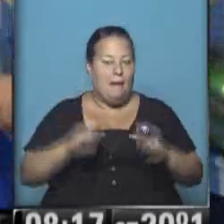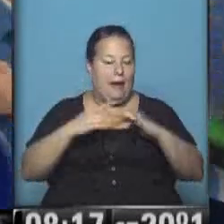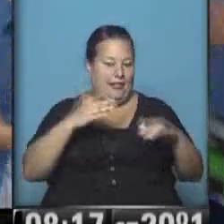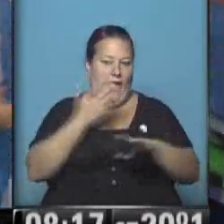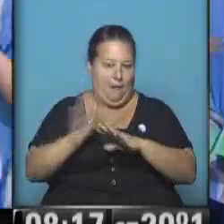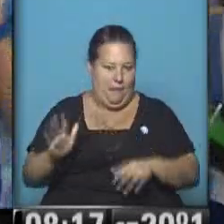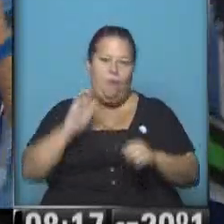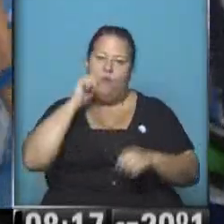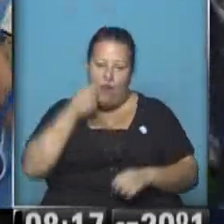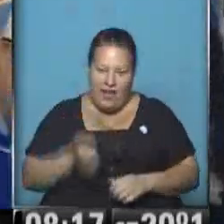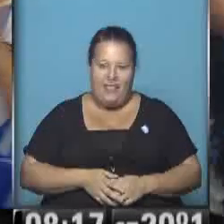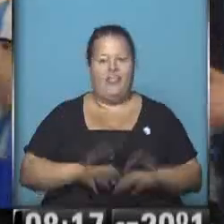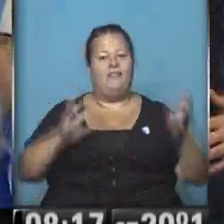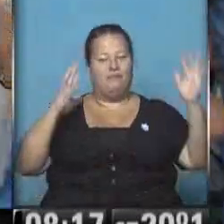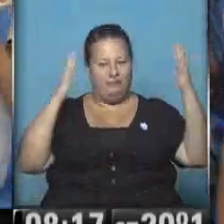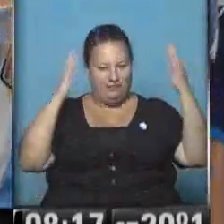muy lindo